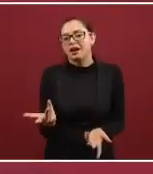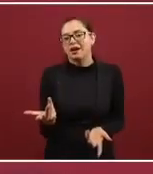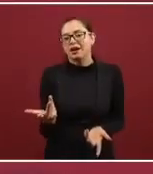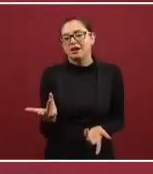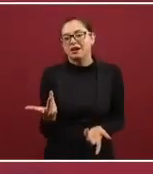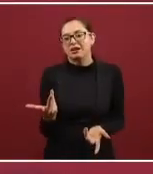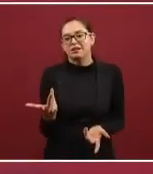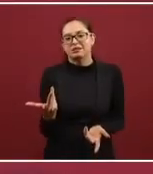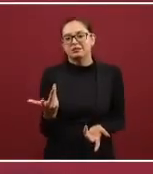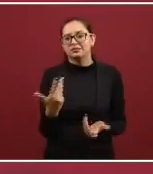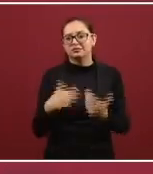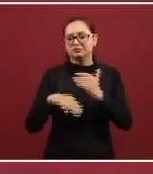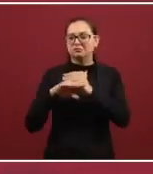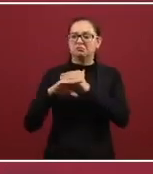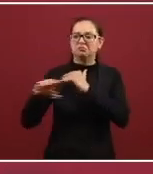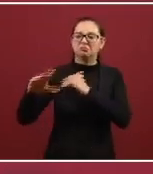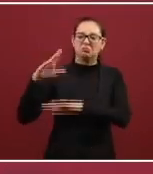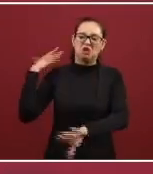la antidemocracia,